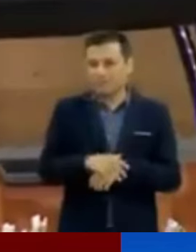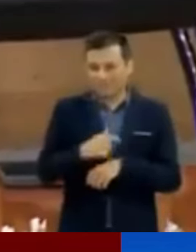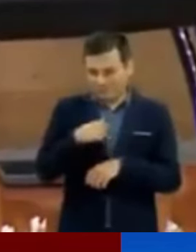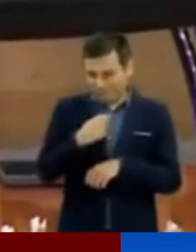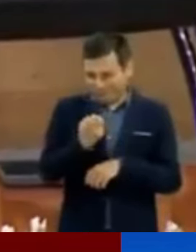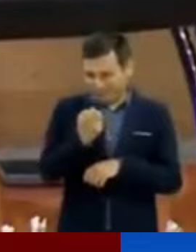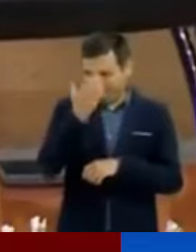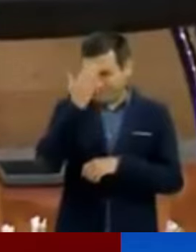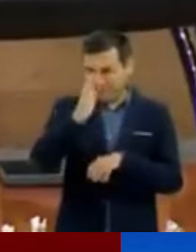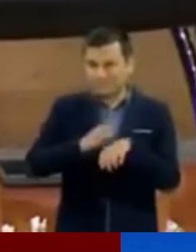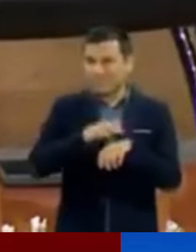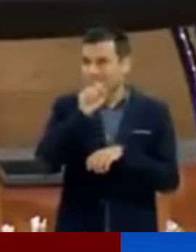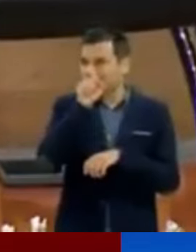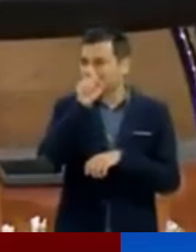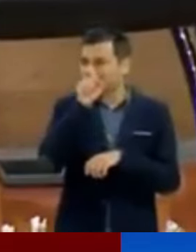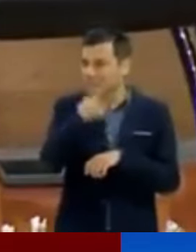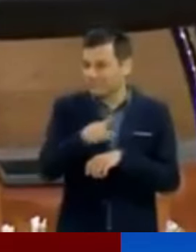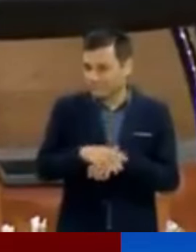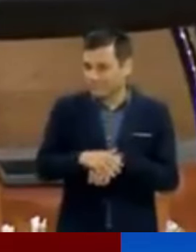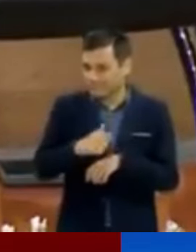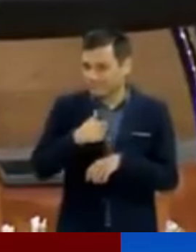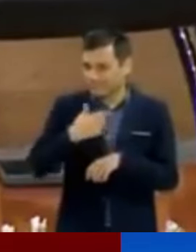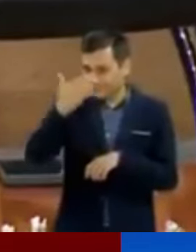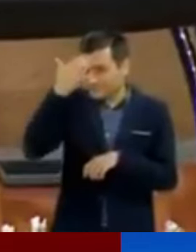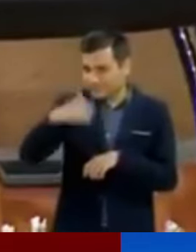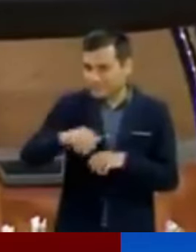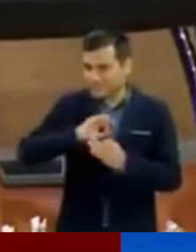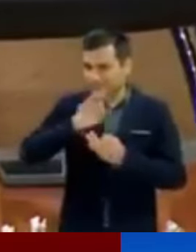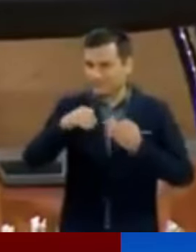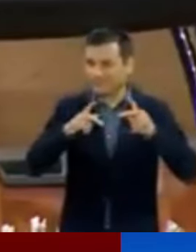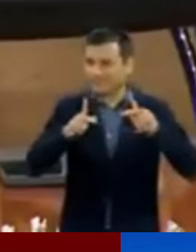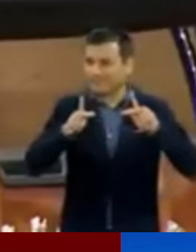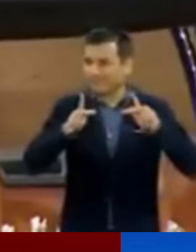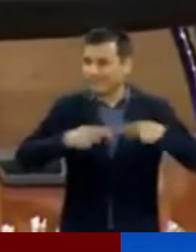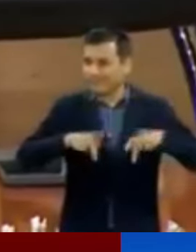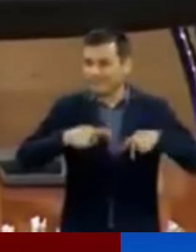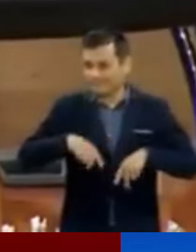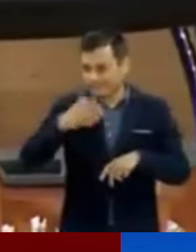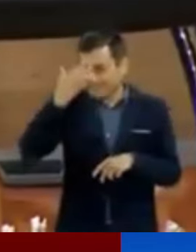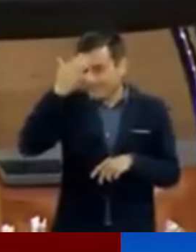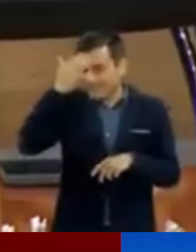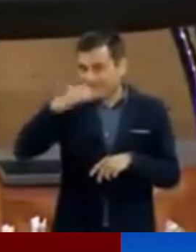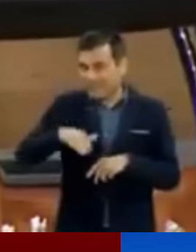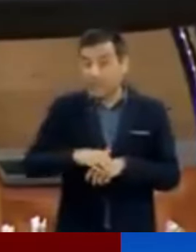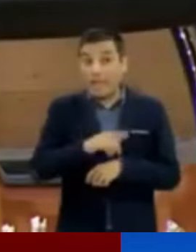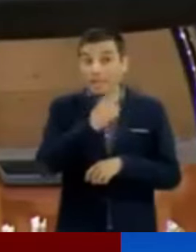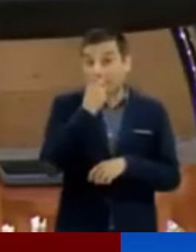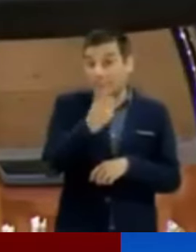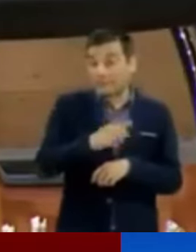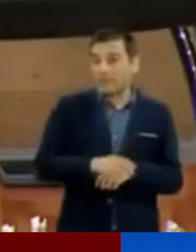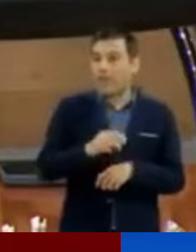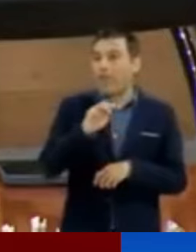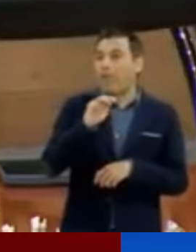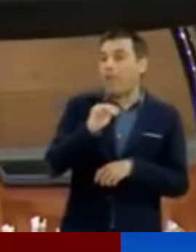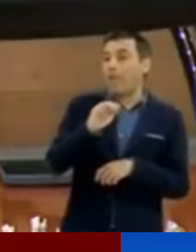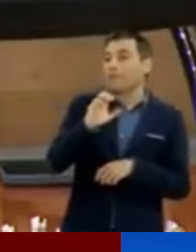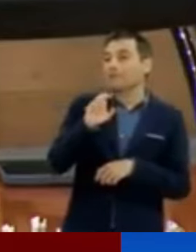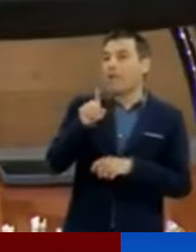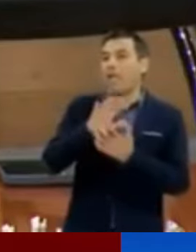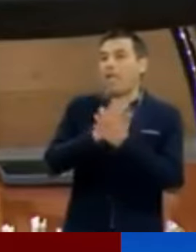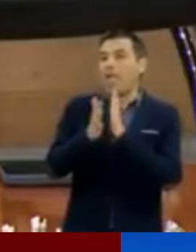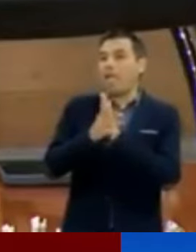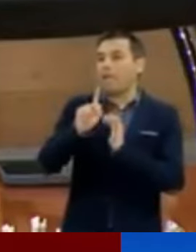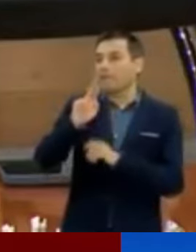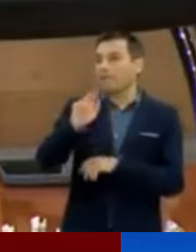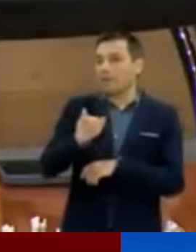olvida. Y a nosotros no se nos olvida, y creo que obviamente nadie toma en serio el hecho de que diga que Movimiento Ciudadano está aliado con el